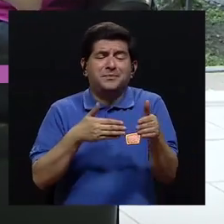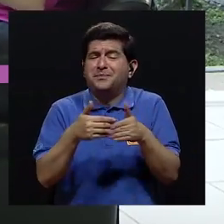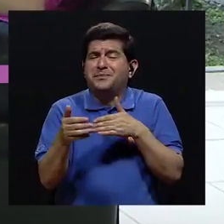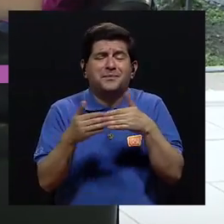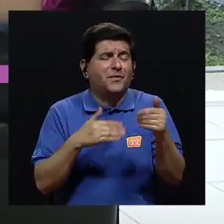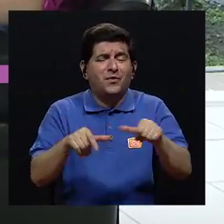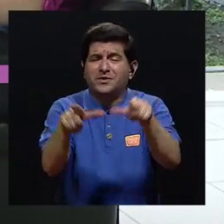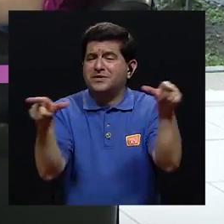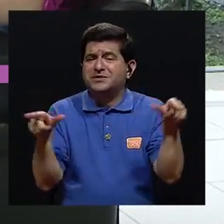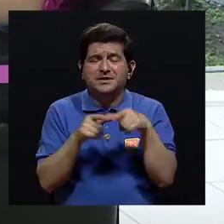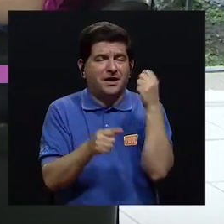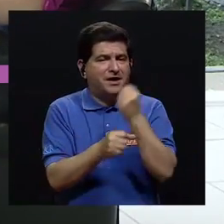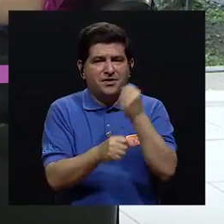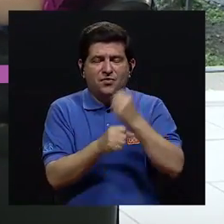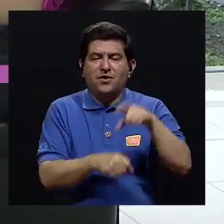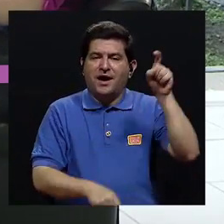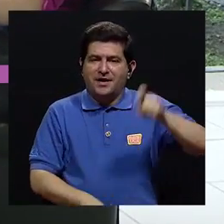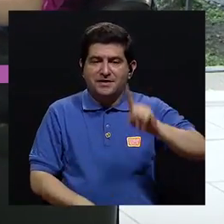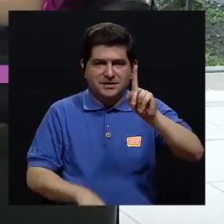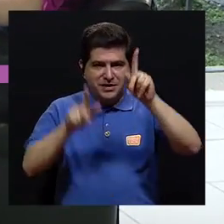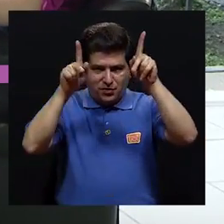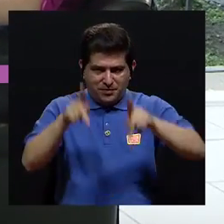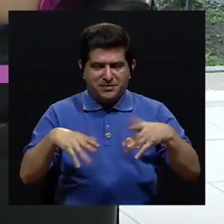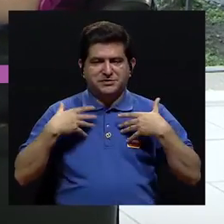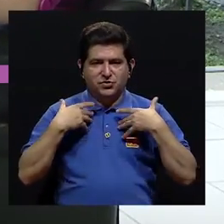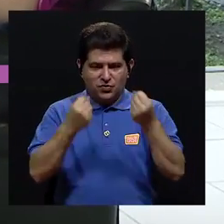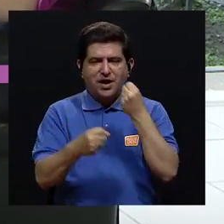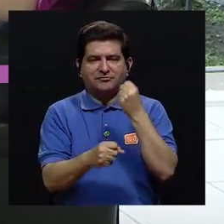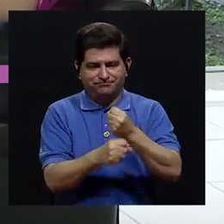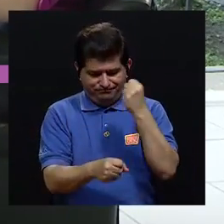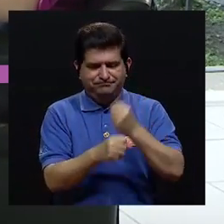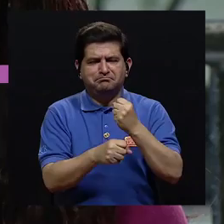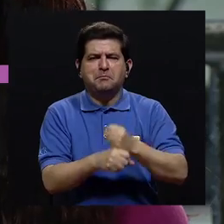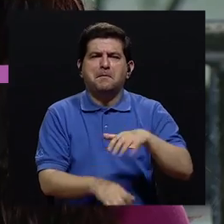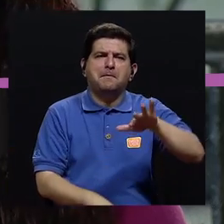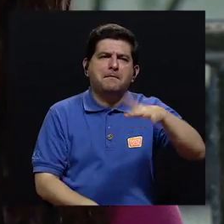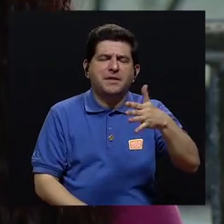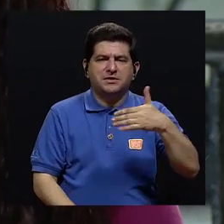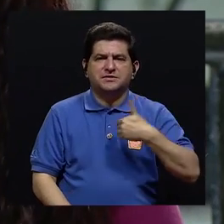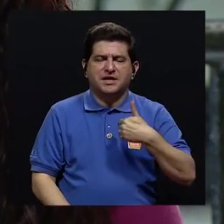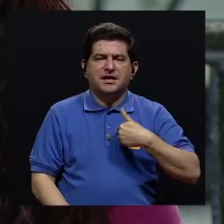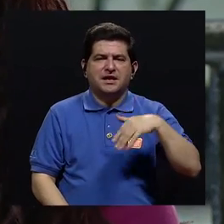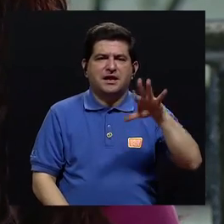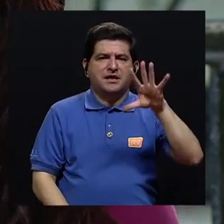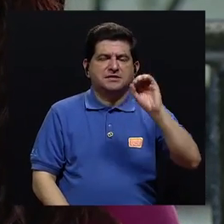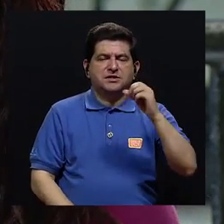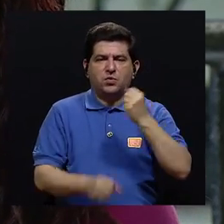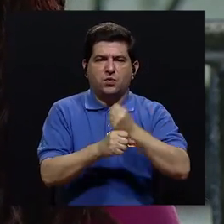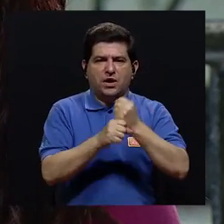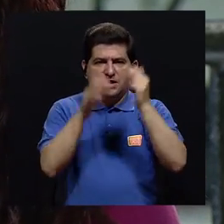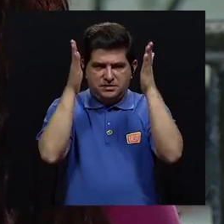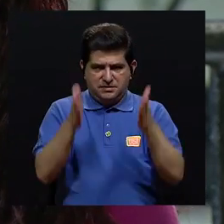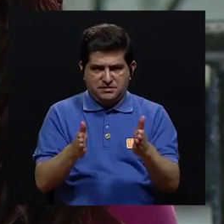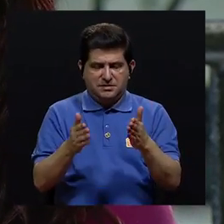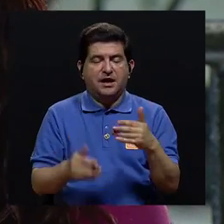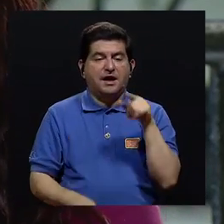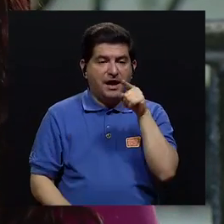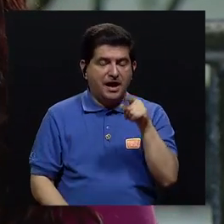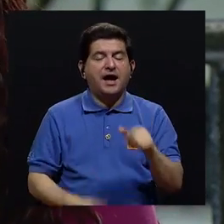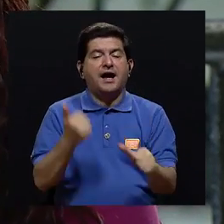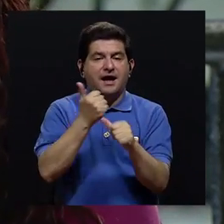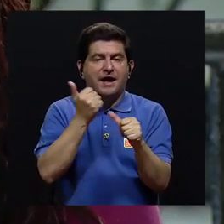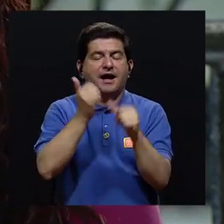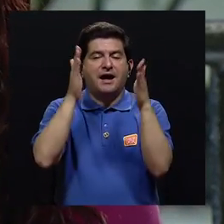cualquier tipo de sitio de trabajo debe tener a una persona de salud ocupacional. Más o menos si tenemos 50 colaboradores, ya yo tengo que tener